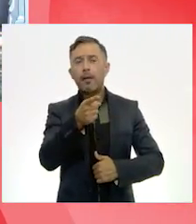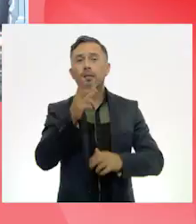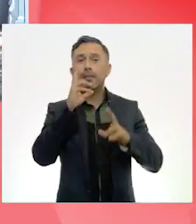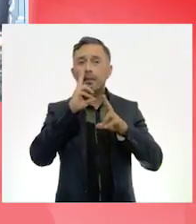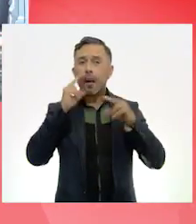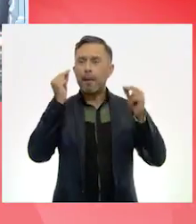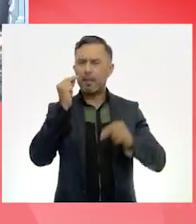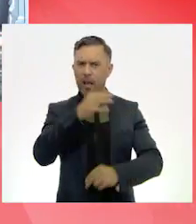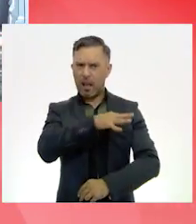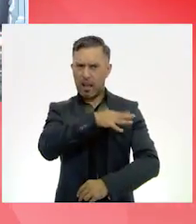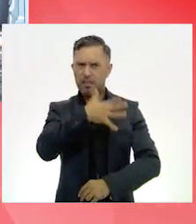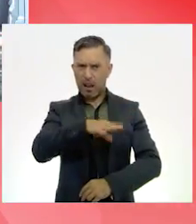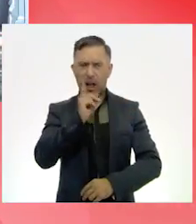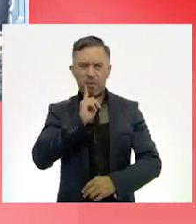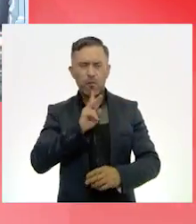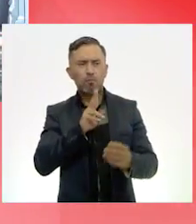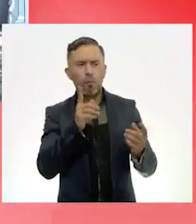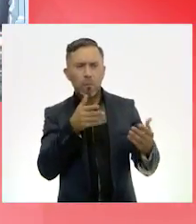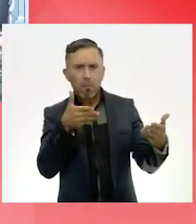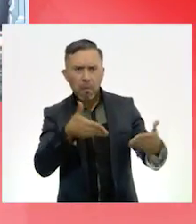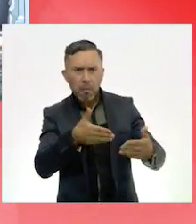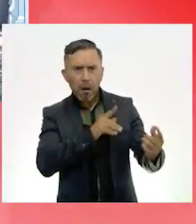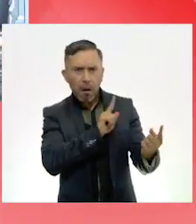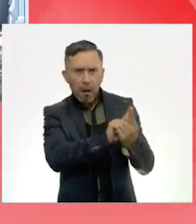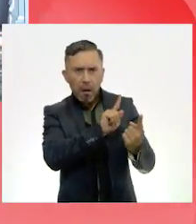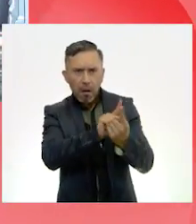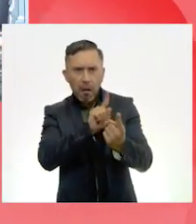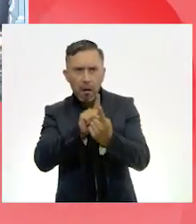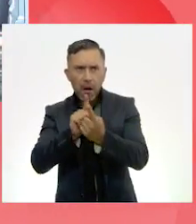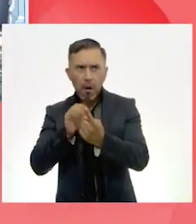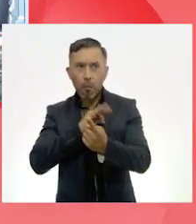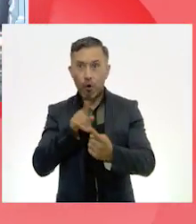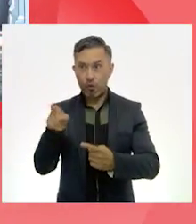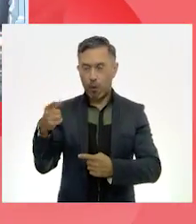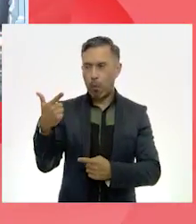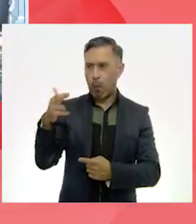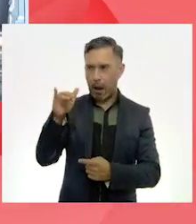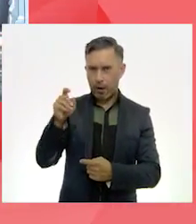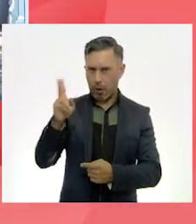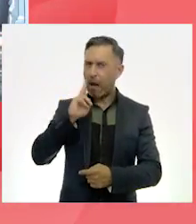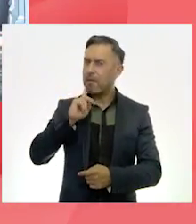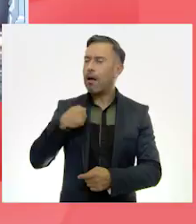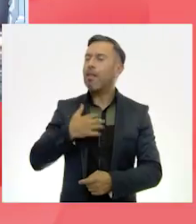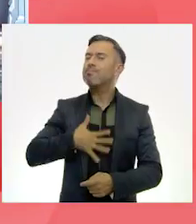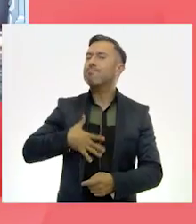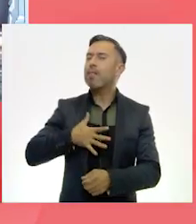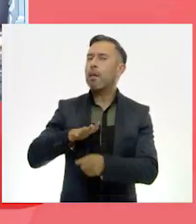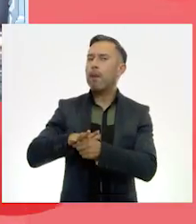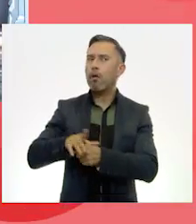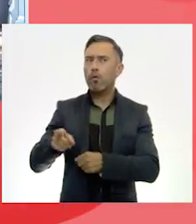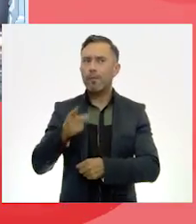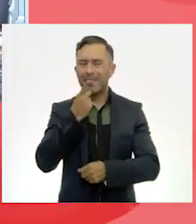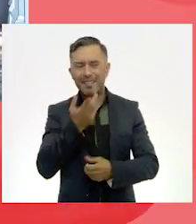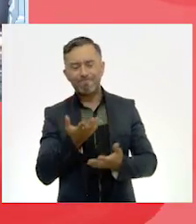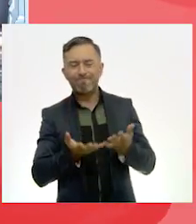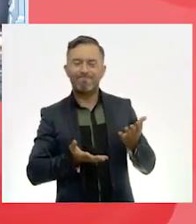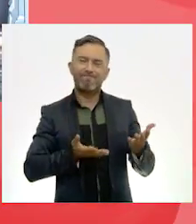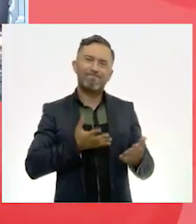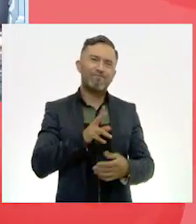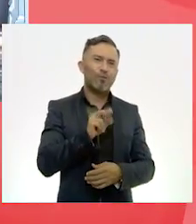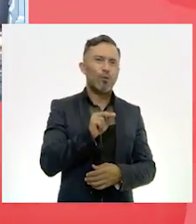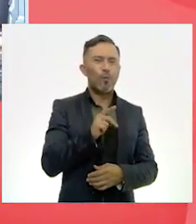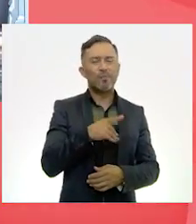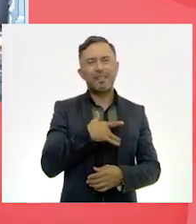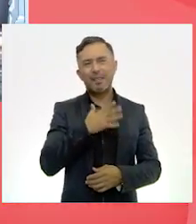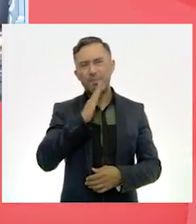zapatistas? Y entonces ya tú los vas conociendo, y eso también como para meterle presión a Guajardo, ¿no? Y Guajardo dice, no, es que, ¿sabes qué? Me siento un poco mal